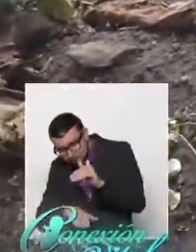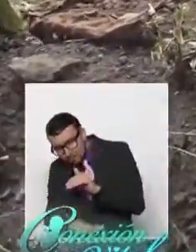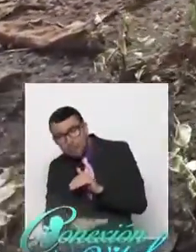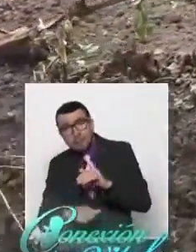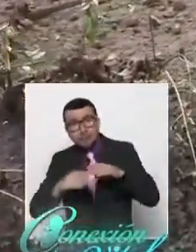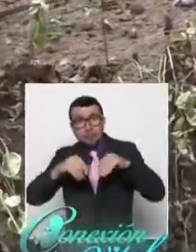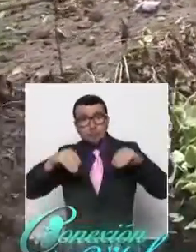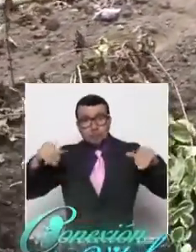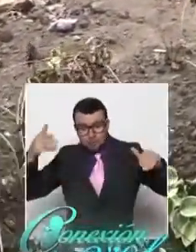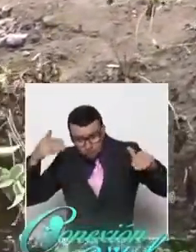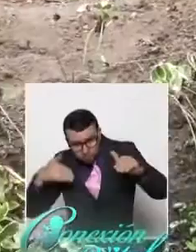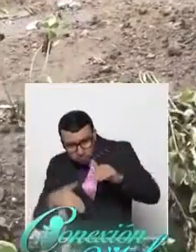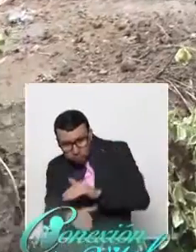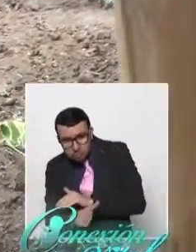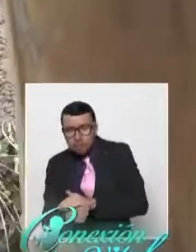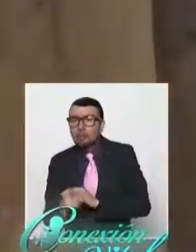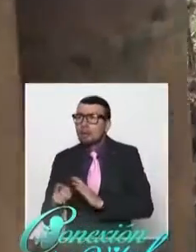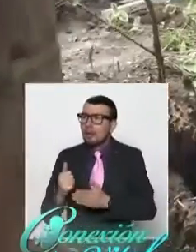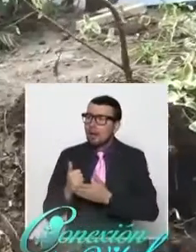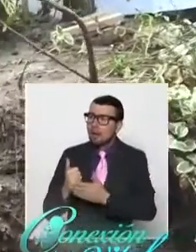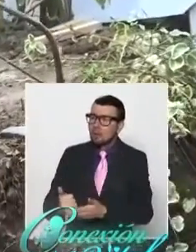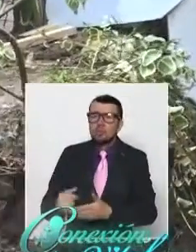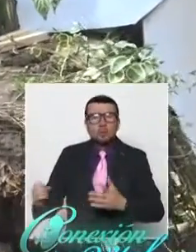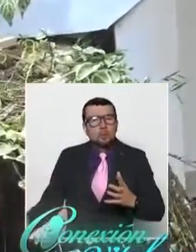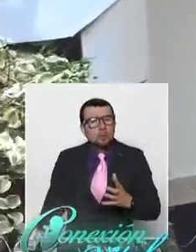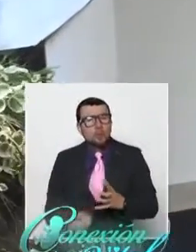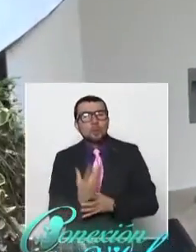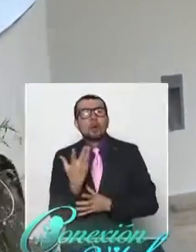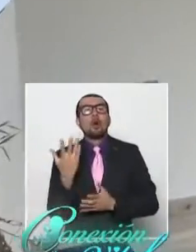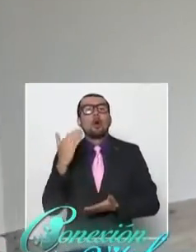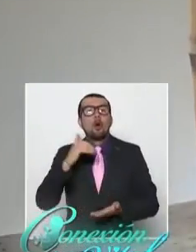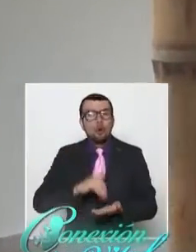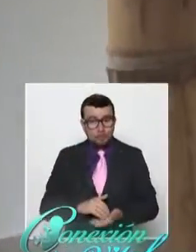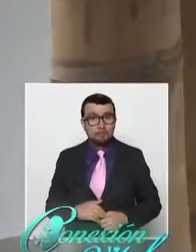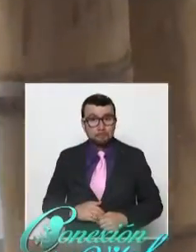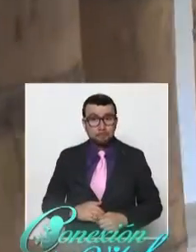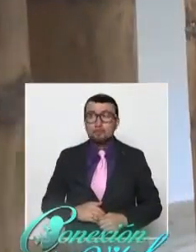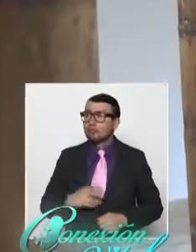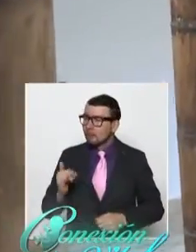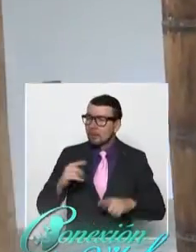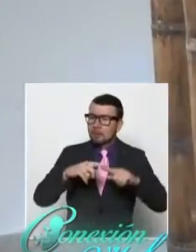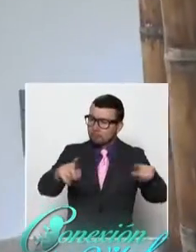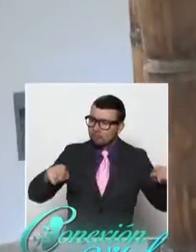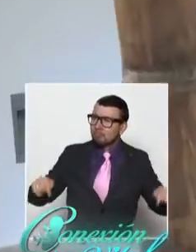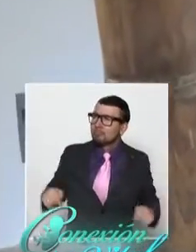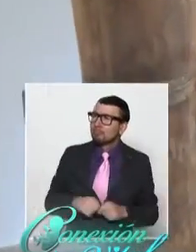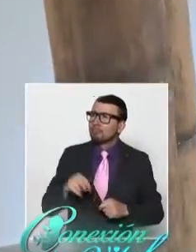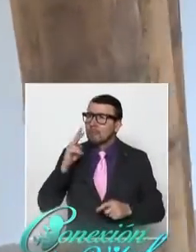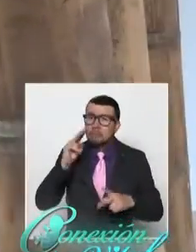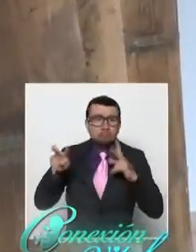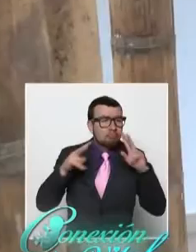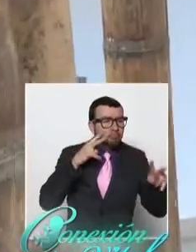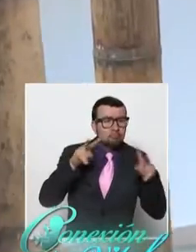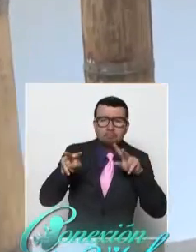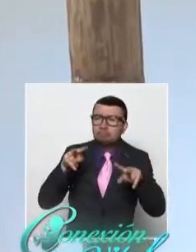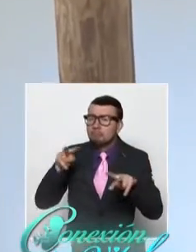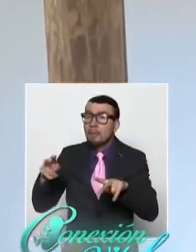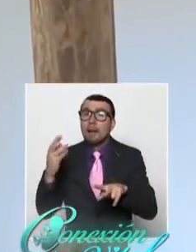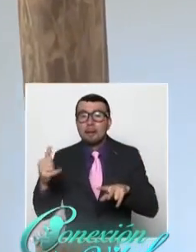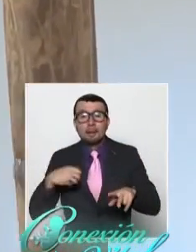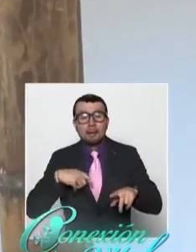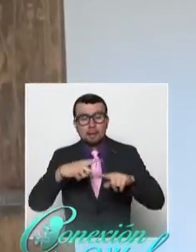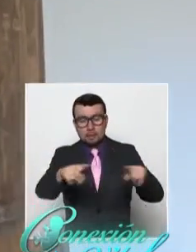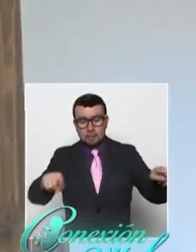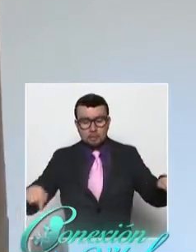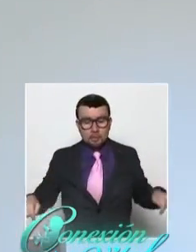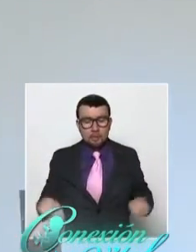donde se hacen terapias de renacimiento. Estos son salones que ustedes ven en este momento donde tenemos el baño